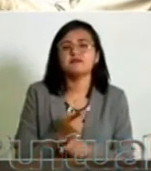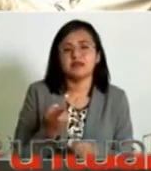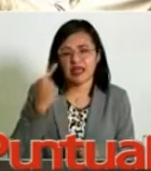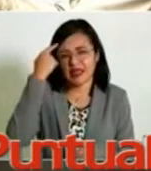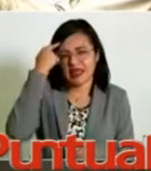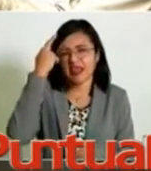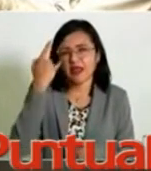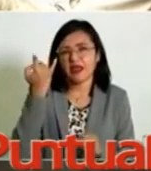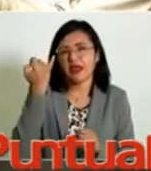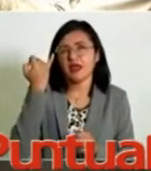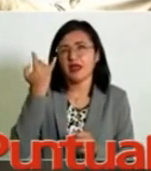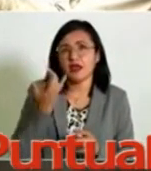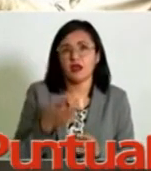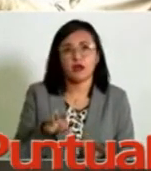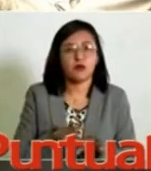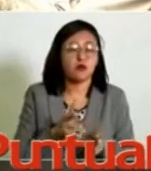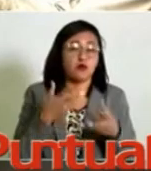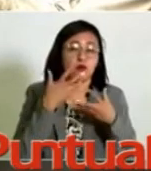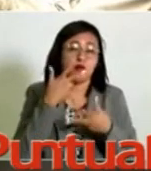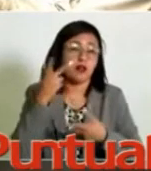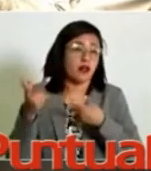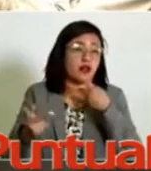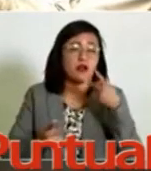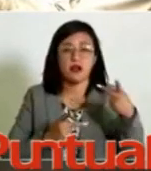el gran escándalo